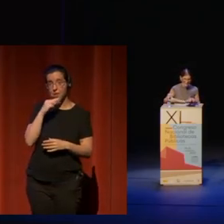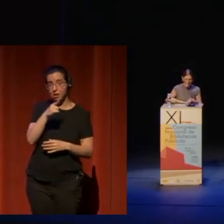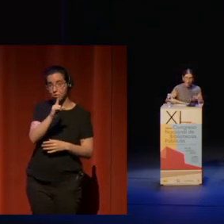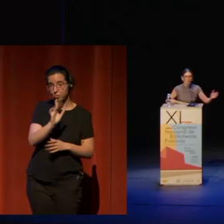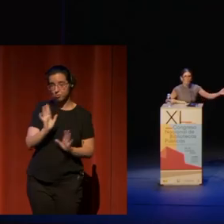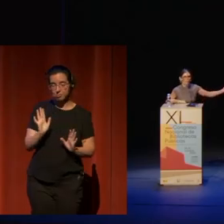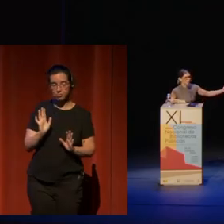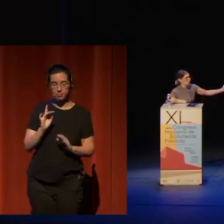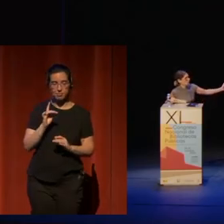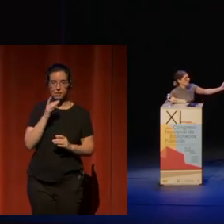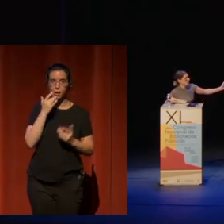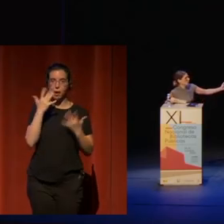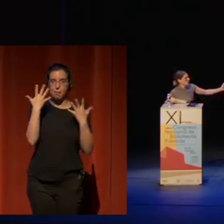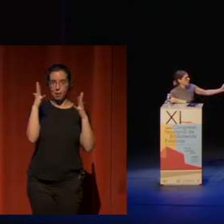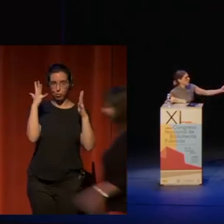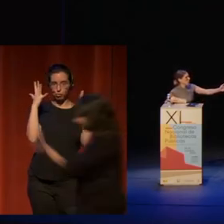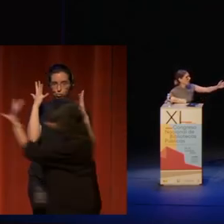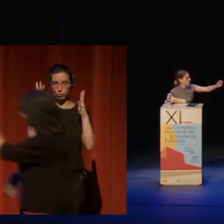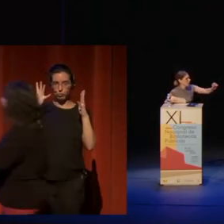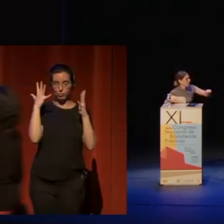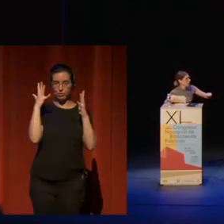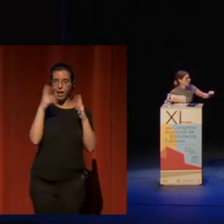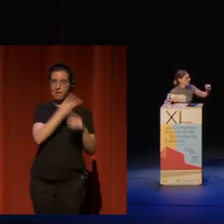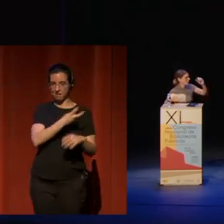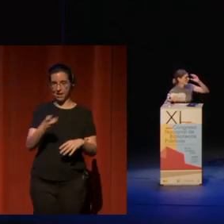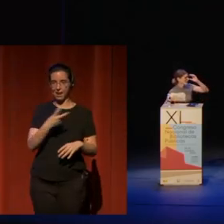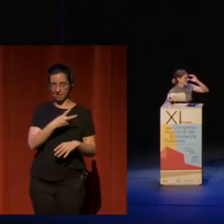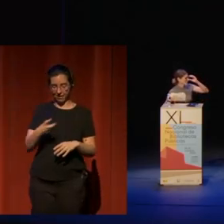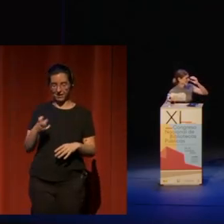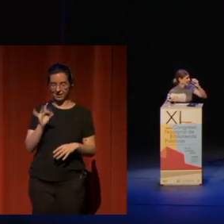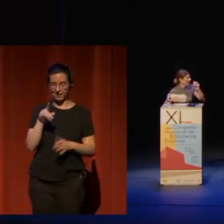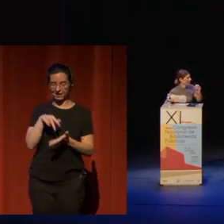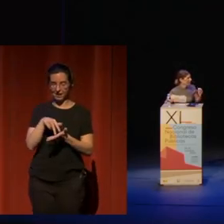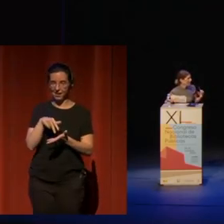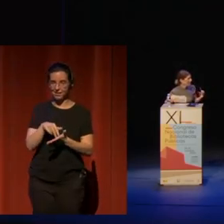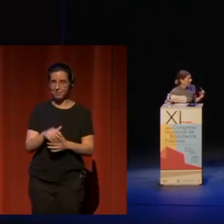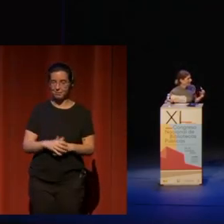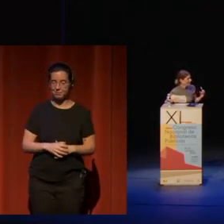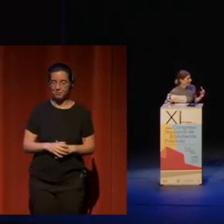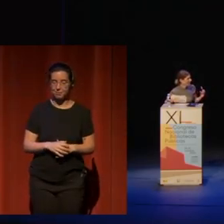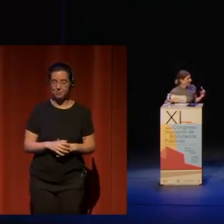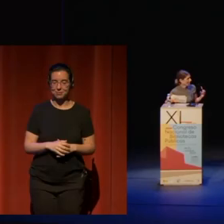bien. Viene, un aplauso viene, fuerte para ella. ¿Sí viene? Ah, mira, Villar, está por ahí.